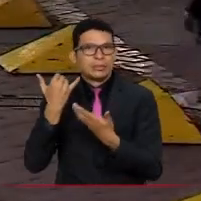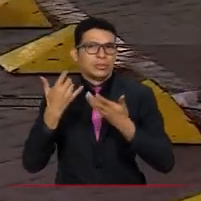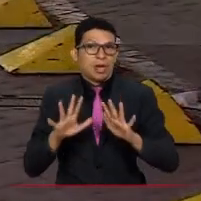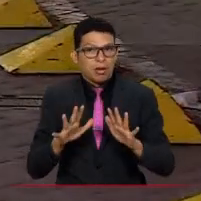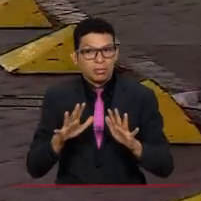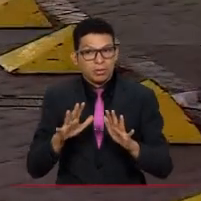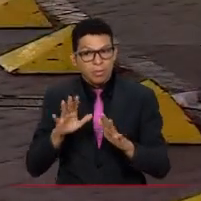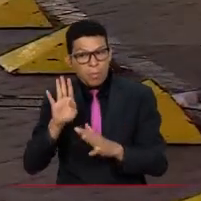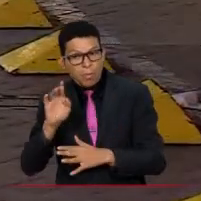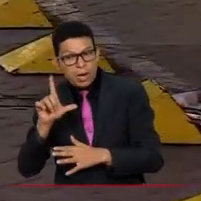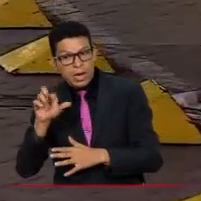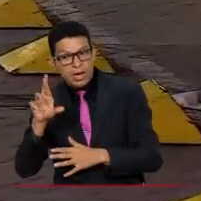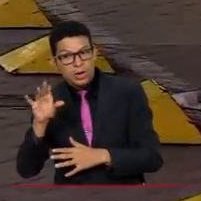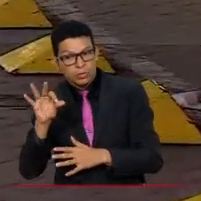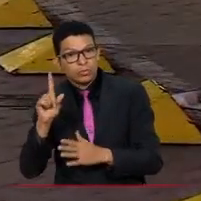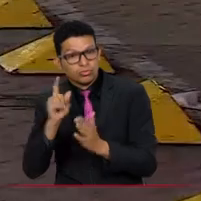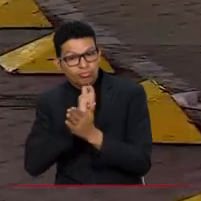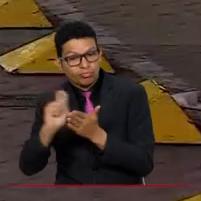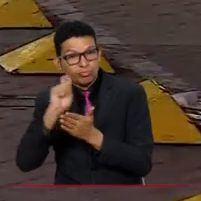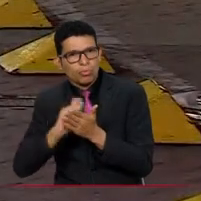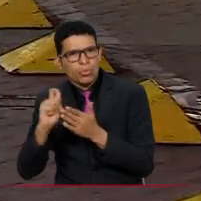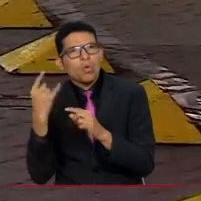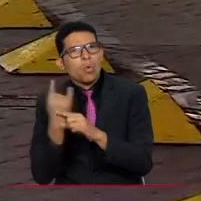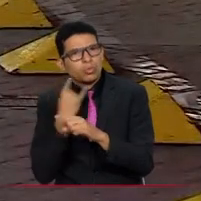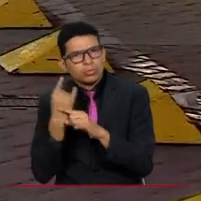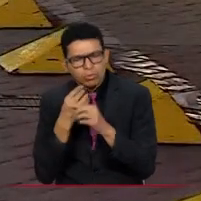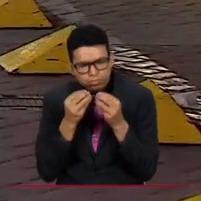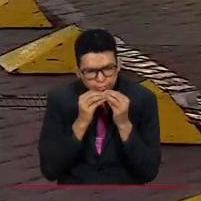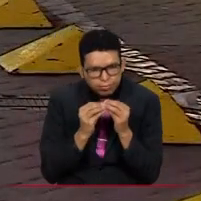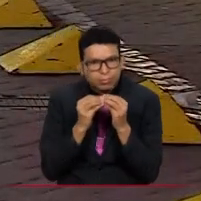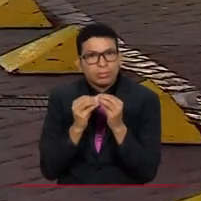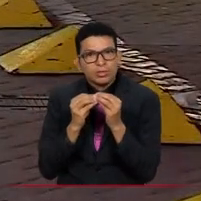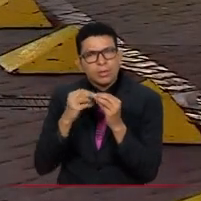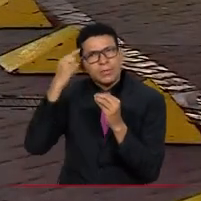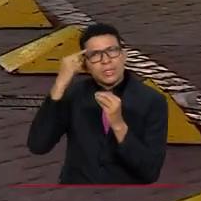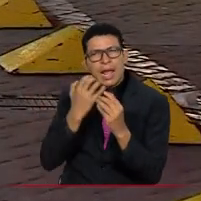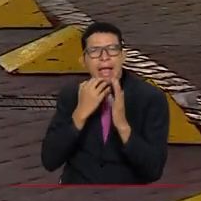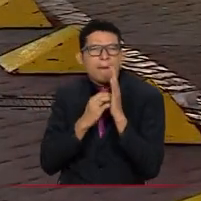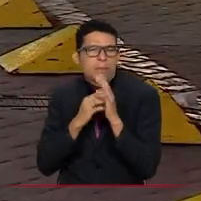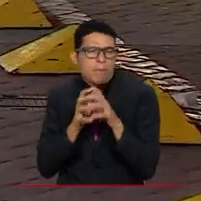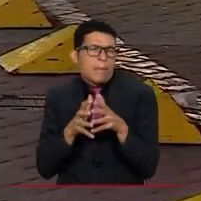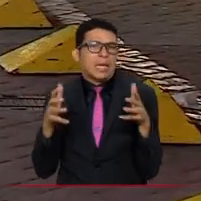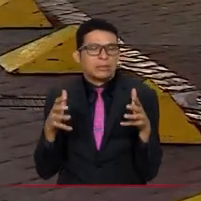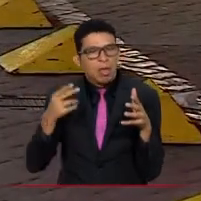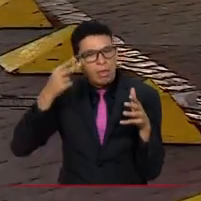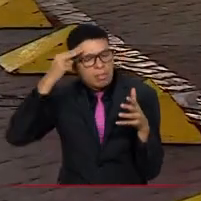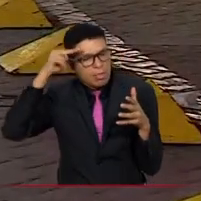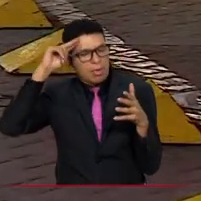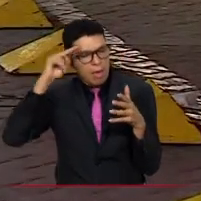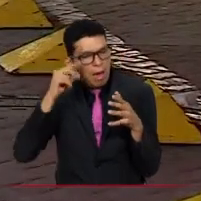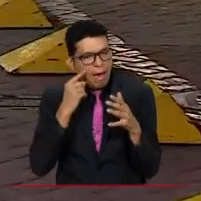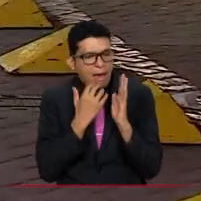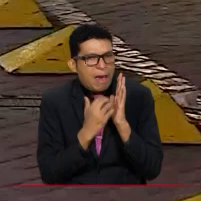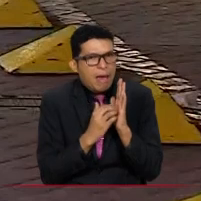si boleros es un género literario, y es que utiliza diferentes figuras como la hipérbole, como la metáfora y las analogías, y sin